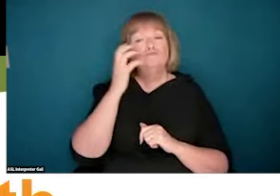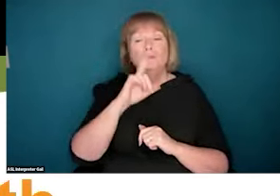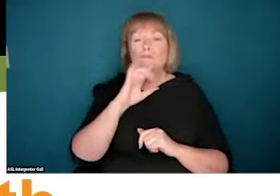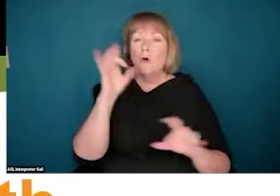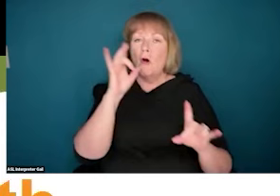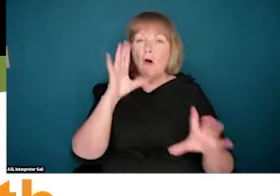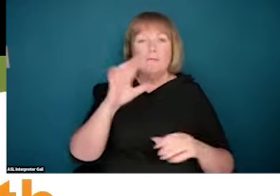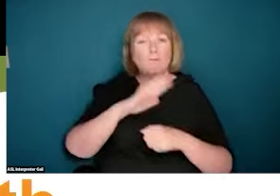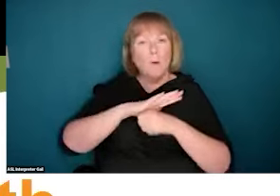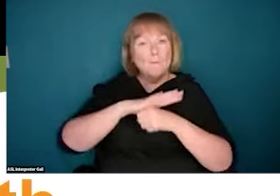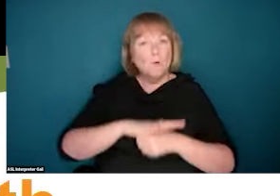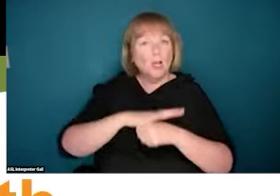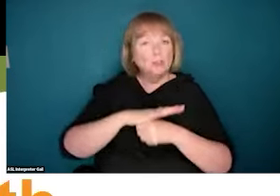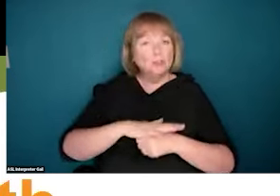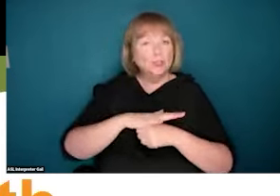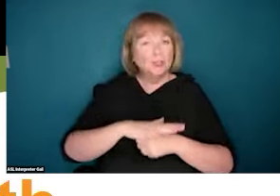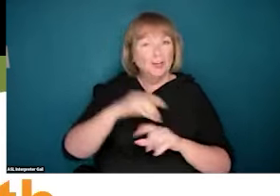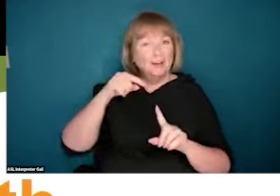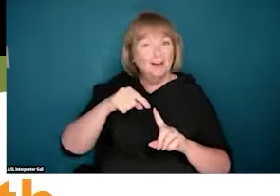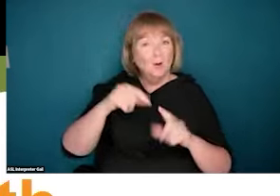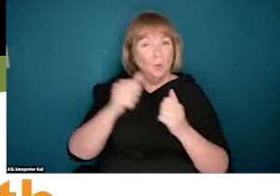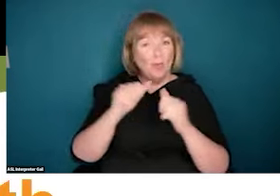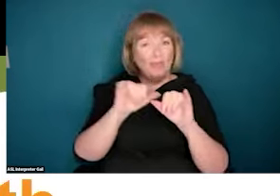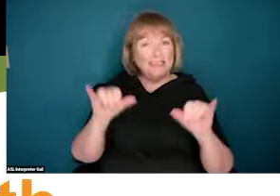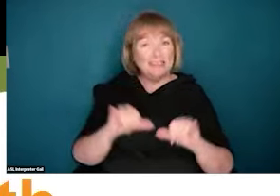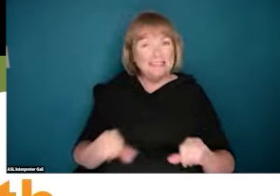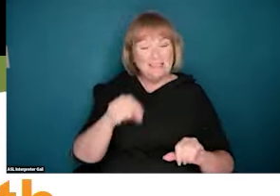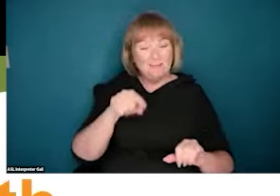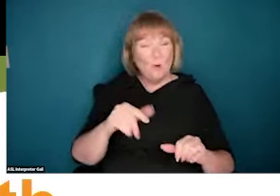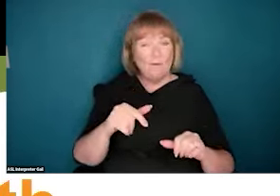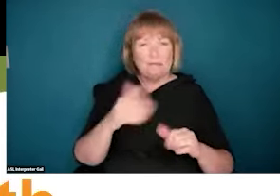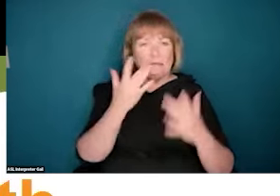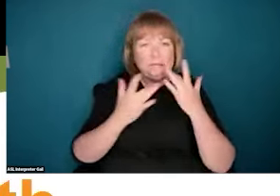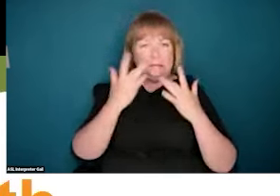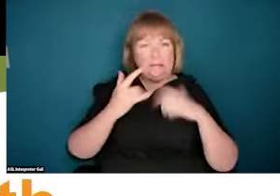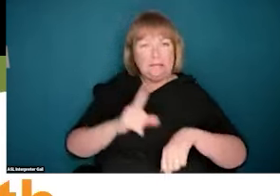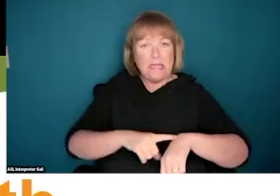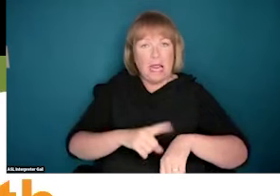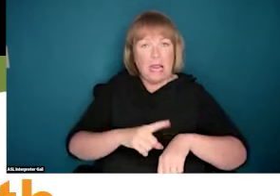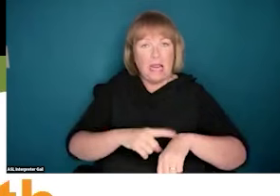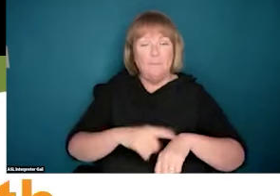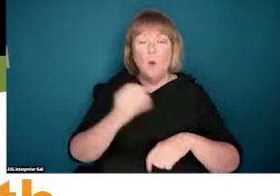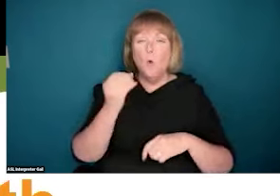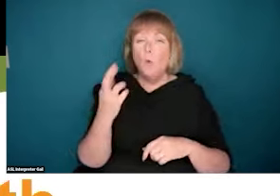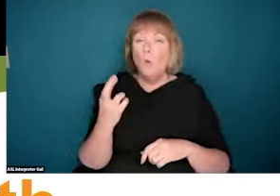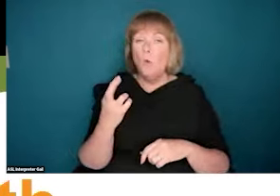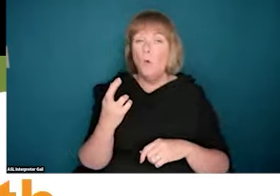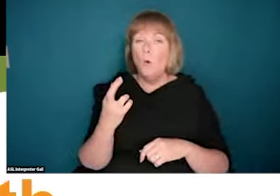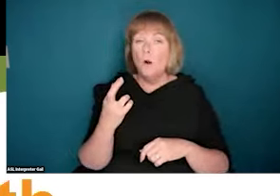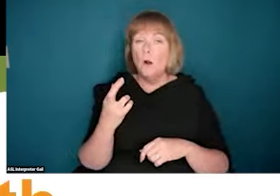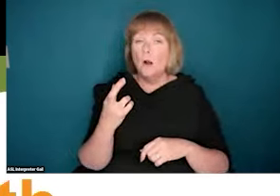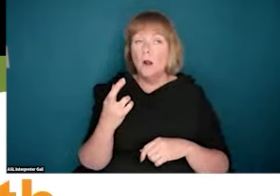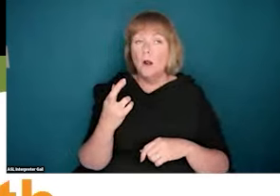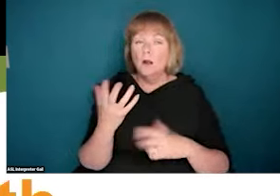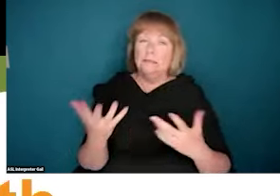una presión muy intensa, específicamente en los sistemas que tienen tiempos limitados